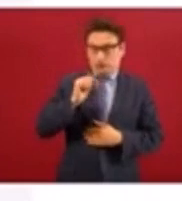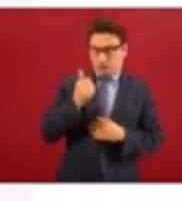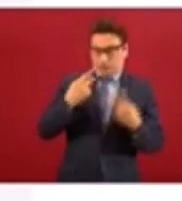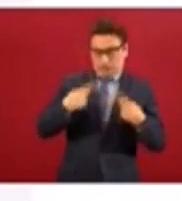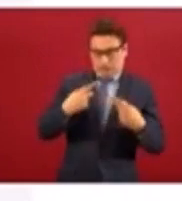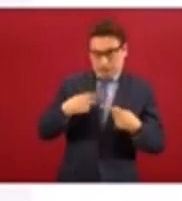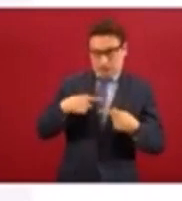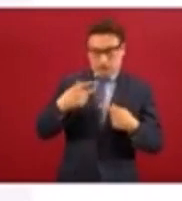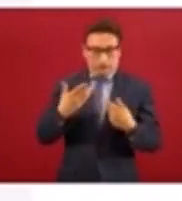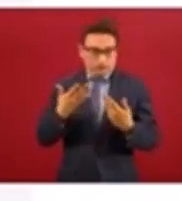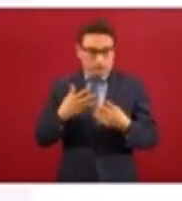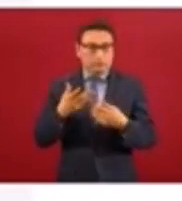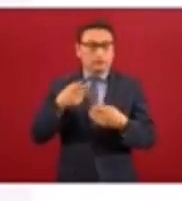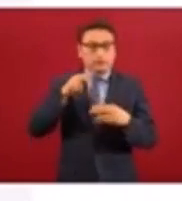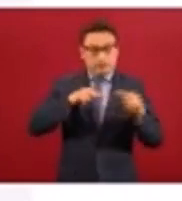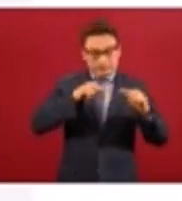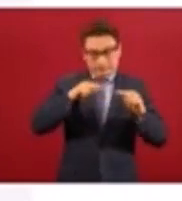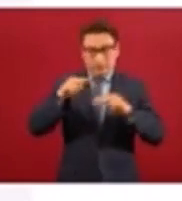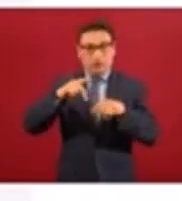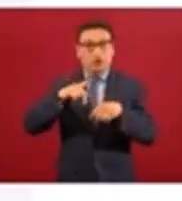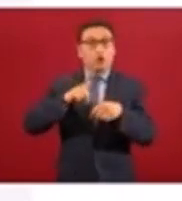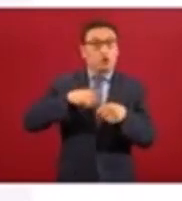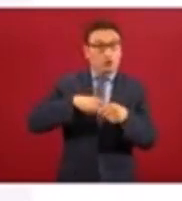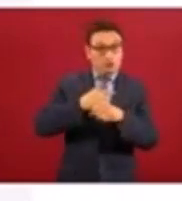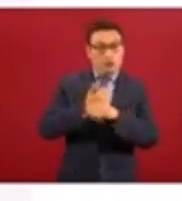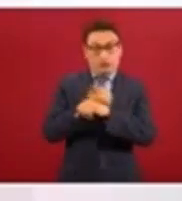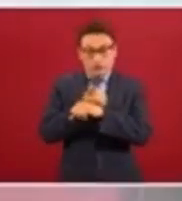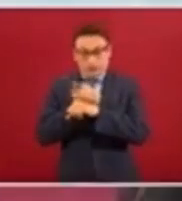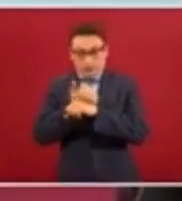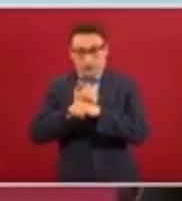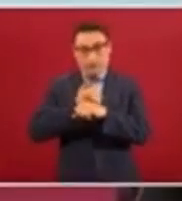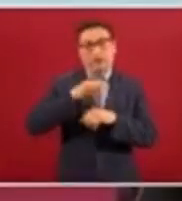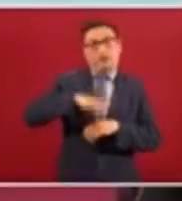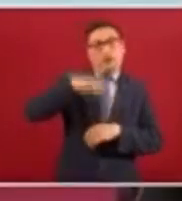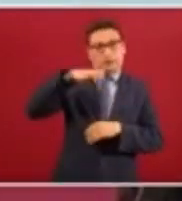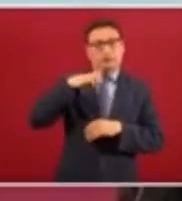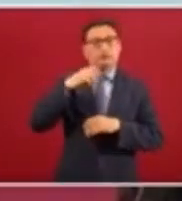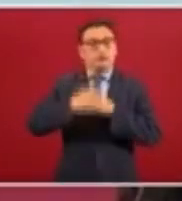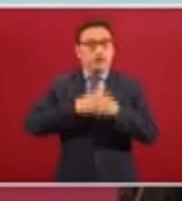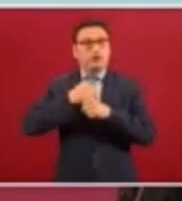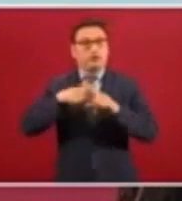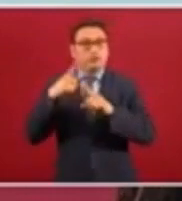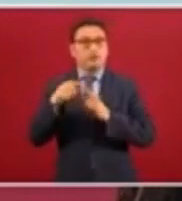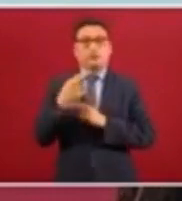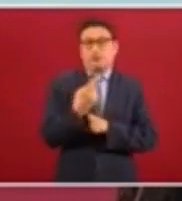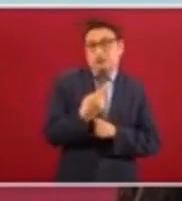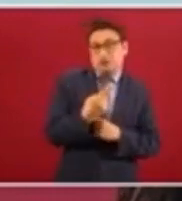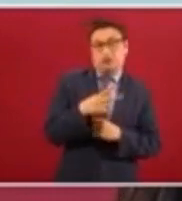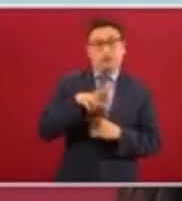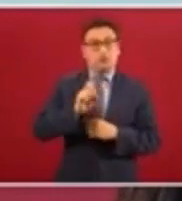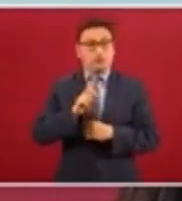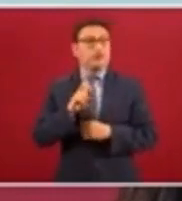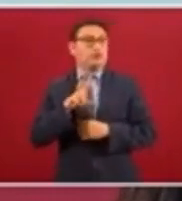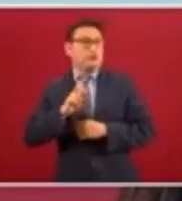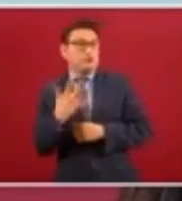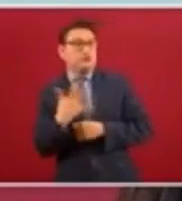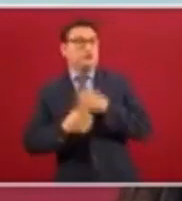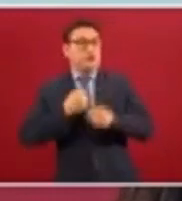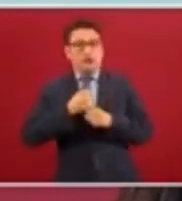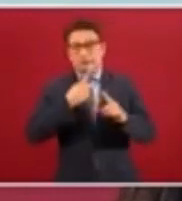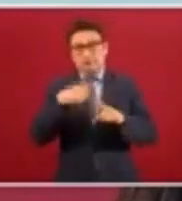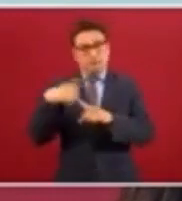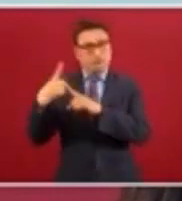que están representadas por estas barras amarillas en distintas categorías de edad, 29, 25, 30, 35,